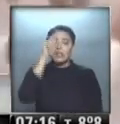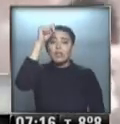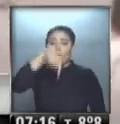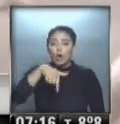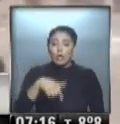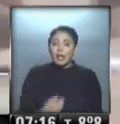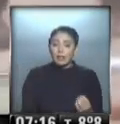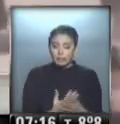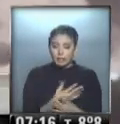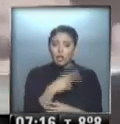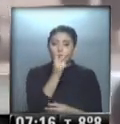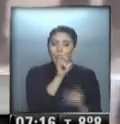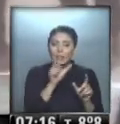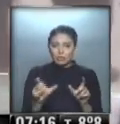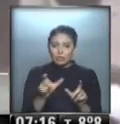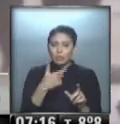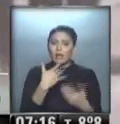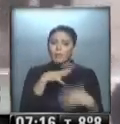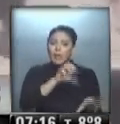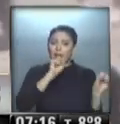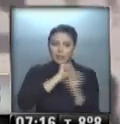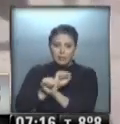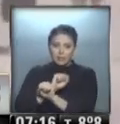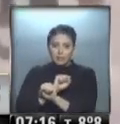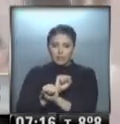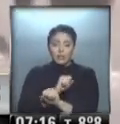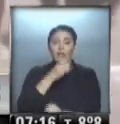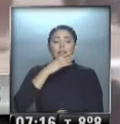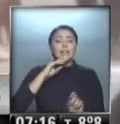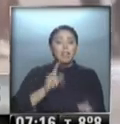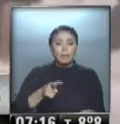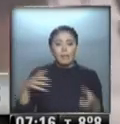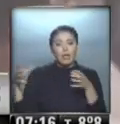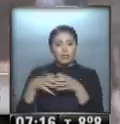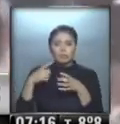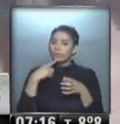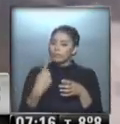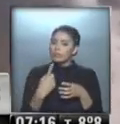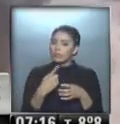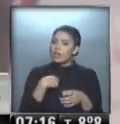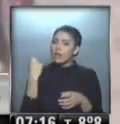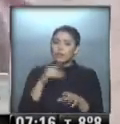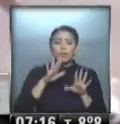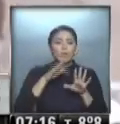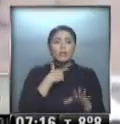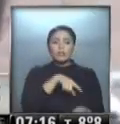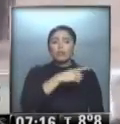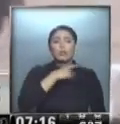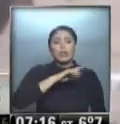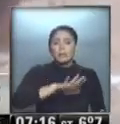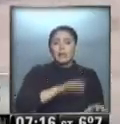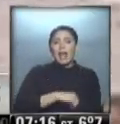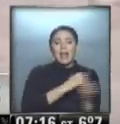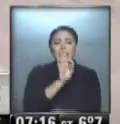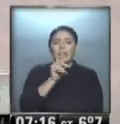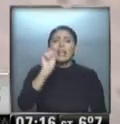se logró que 2 de esas personas sean capturadas. Desde el frente aseguran que no se van a detener hasta conocer al